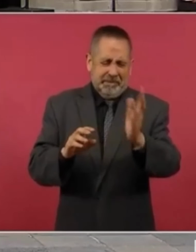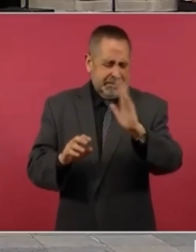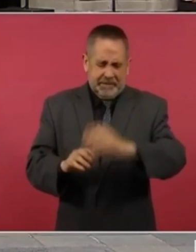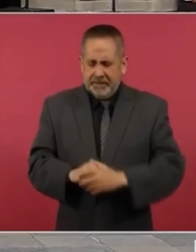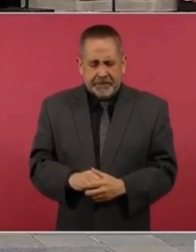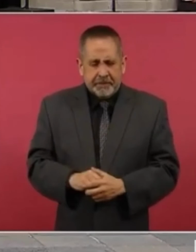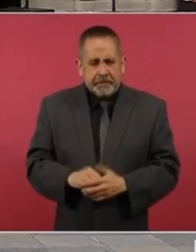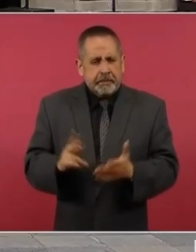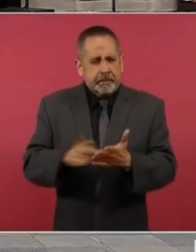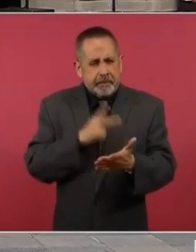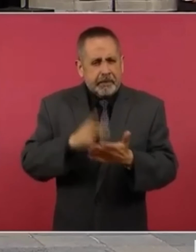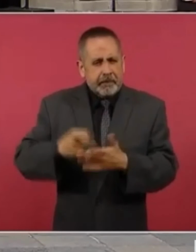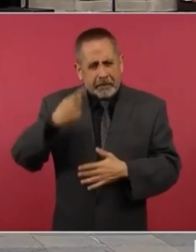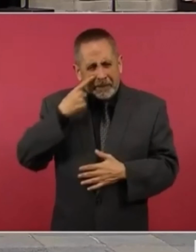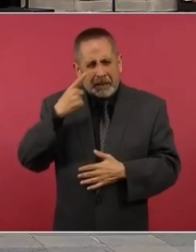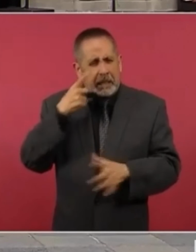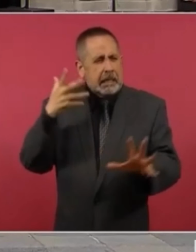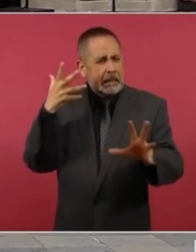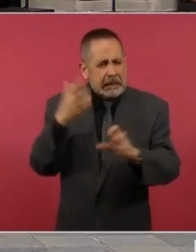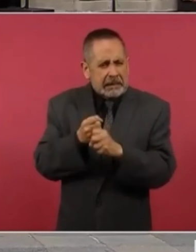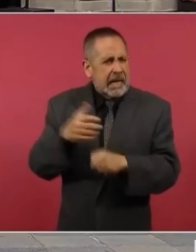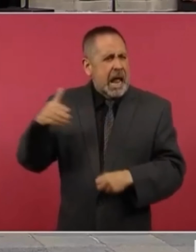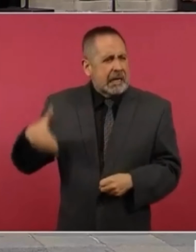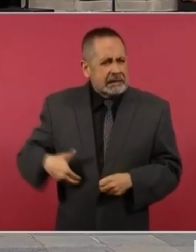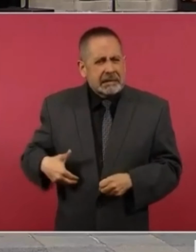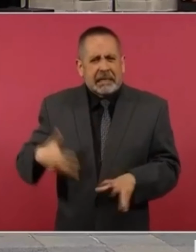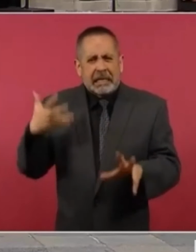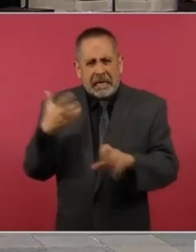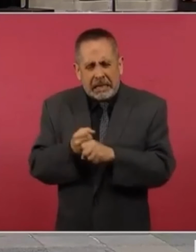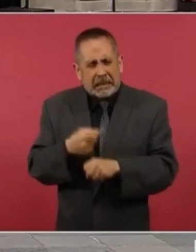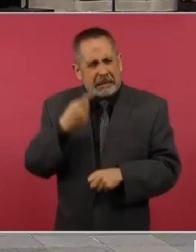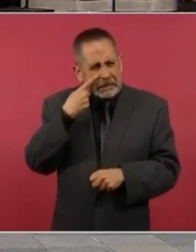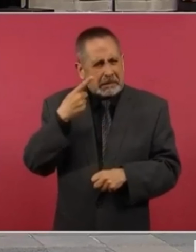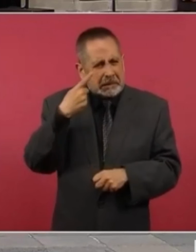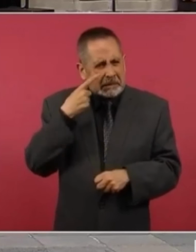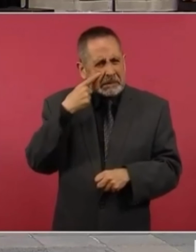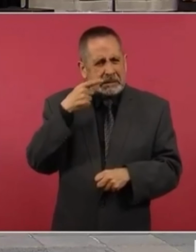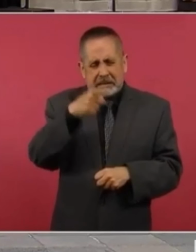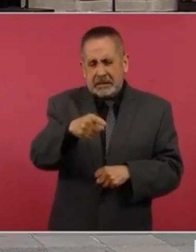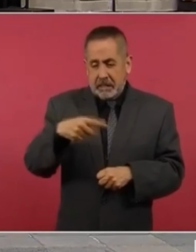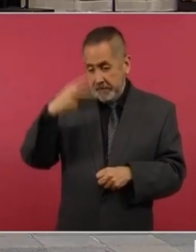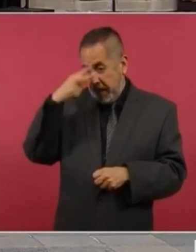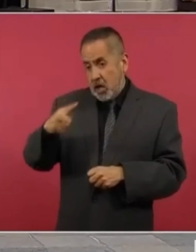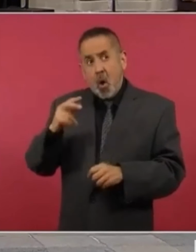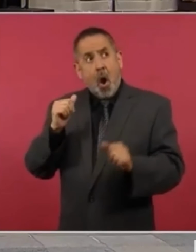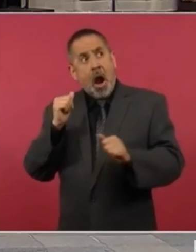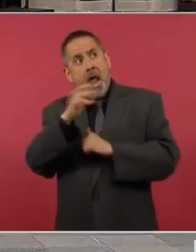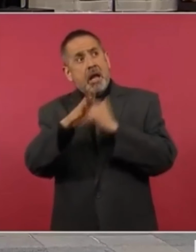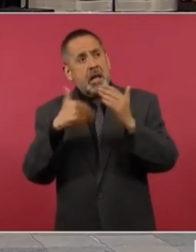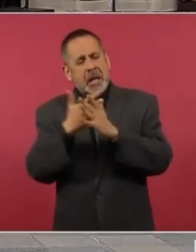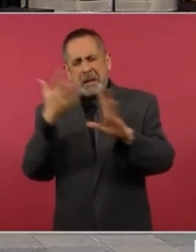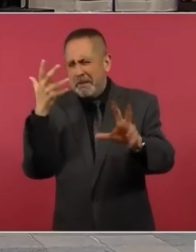Son constantes los accidentes en las carreteras de México,